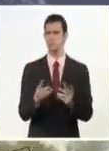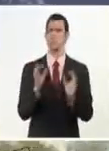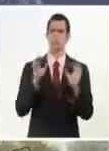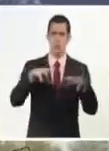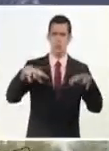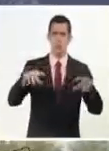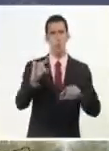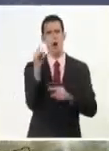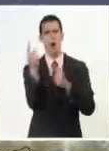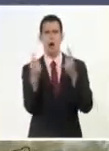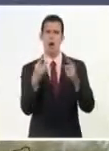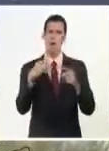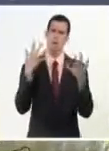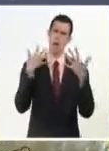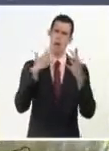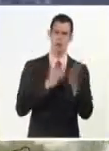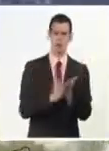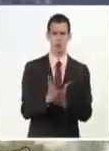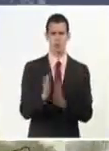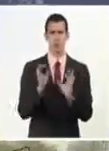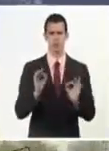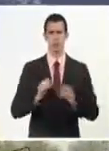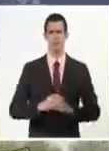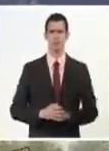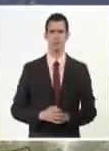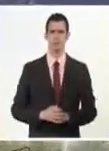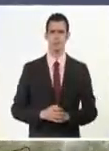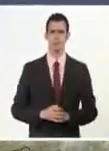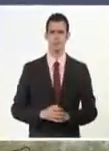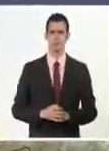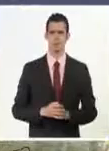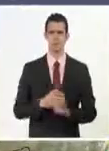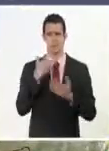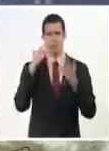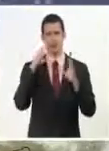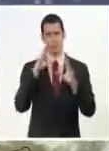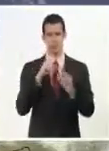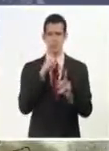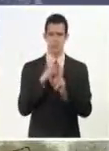precipitaciones. Esto es todo en cuanto a la información meteorológica. Tengan todos feliz noche y hasta mañana.